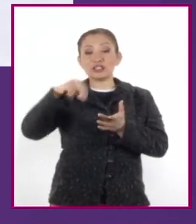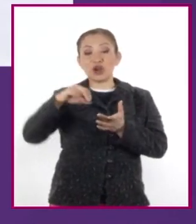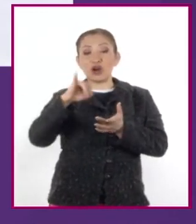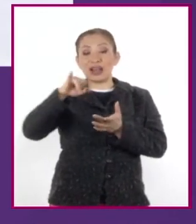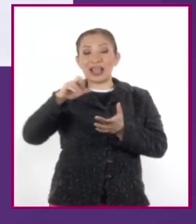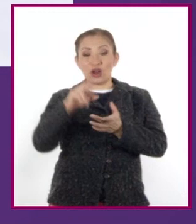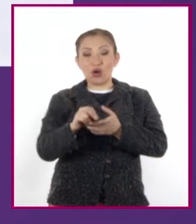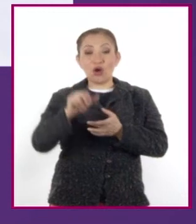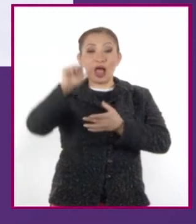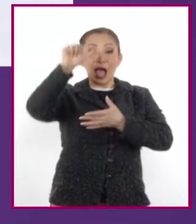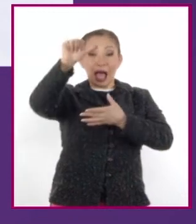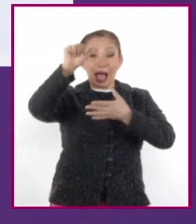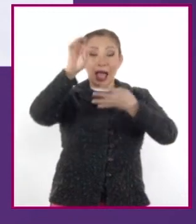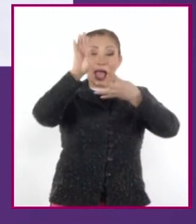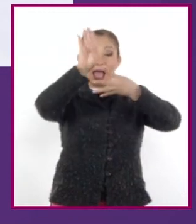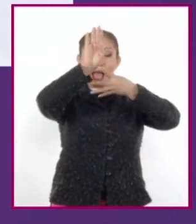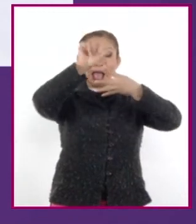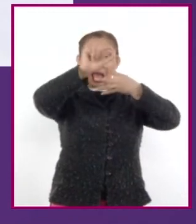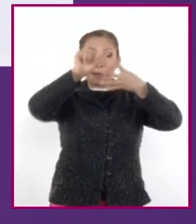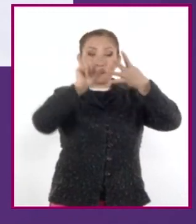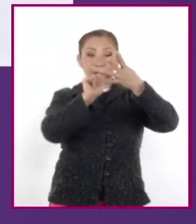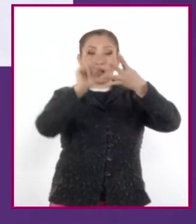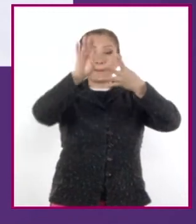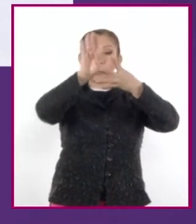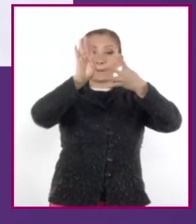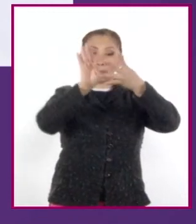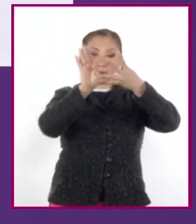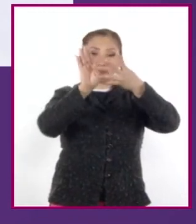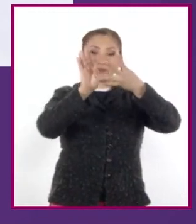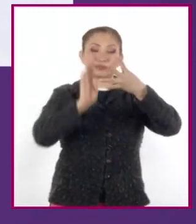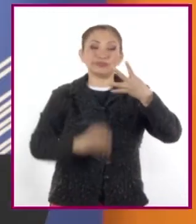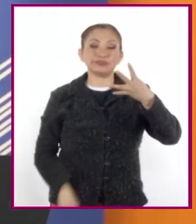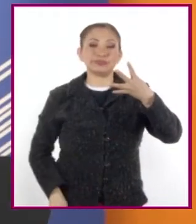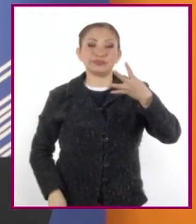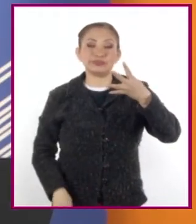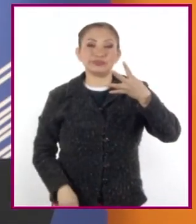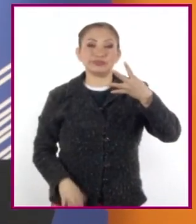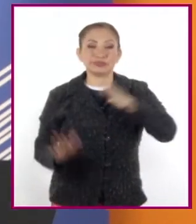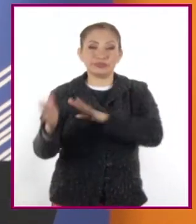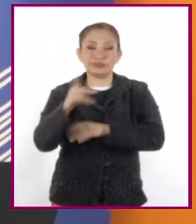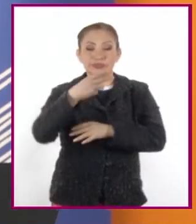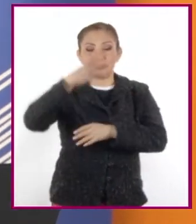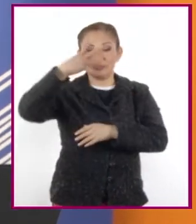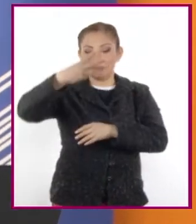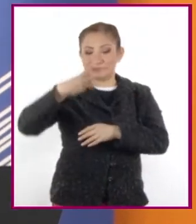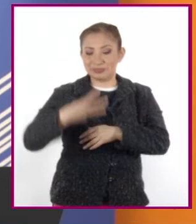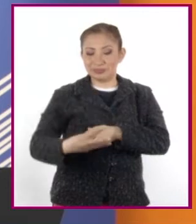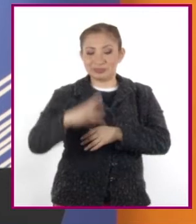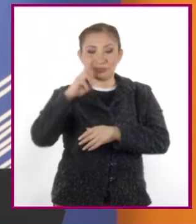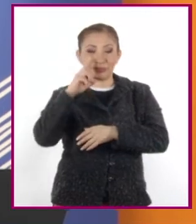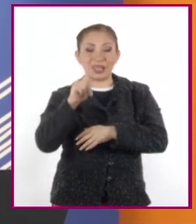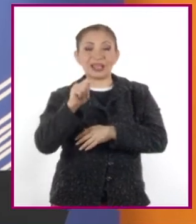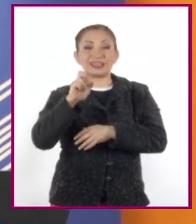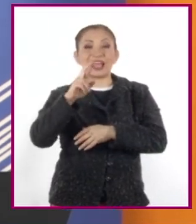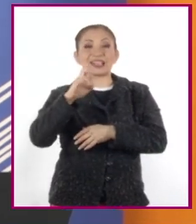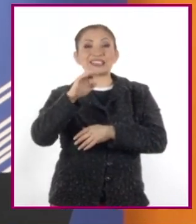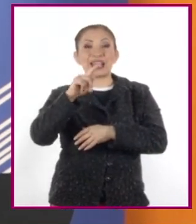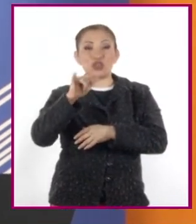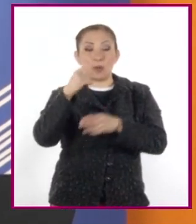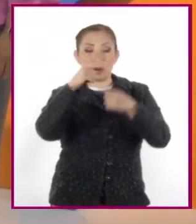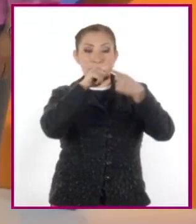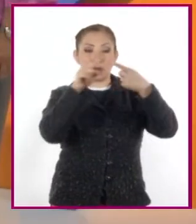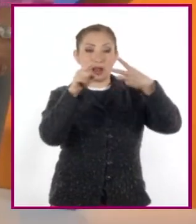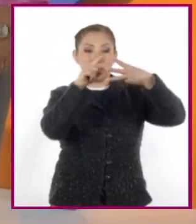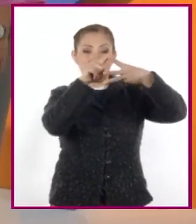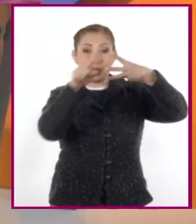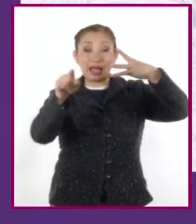A, B, B, A. Llegamos a los tercetos y aquí identificamos el primer verso con